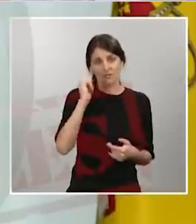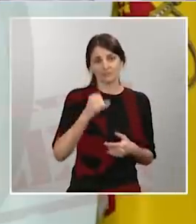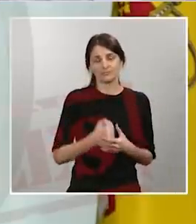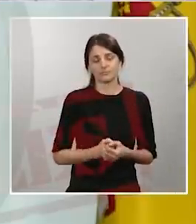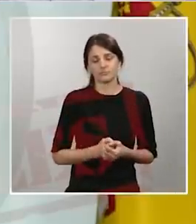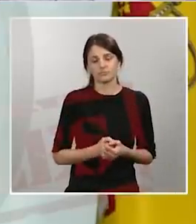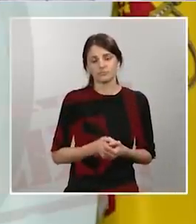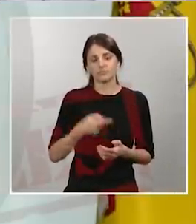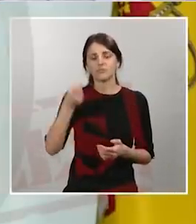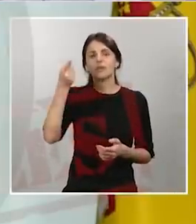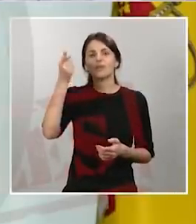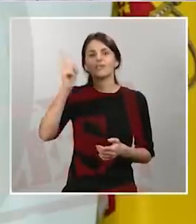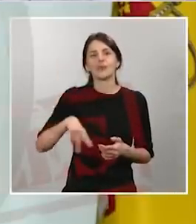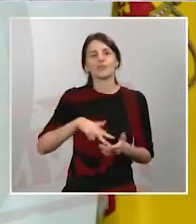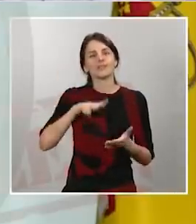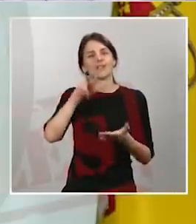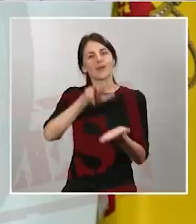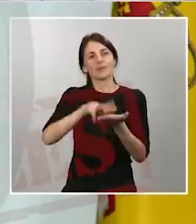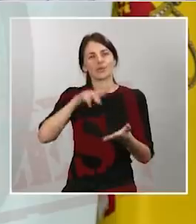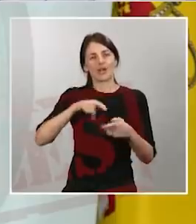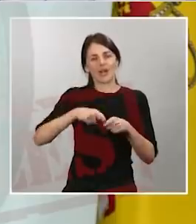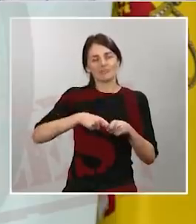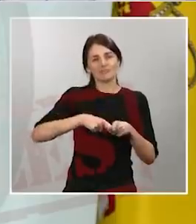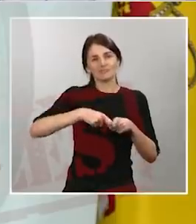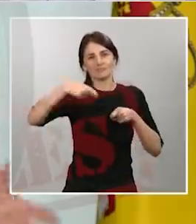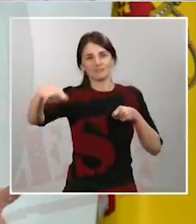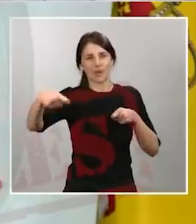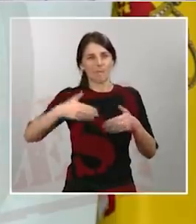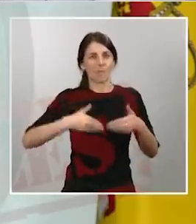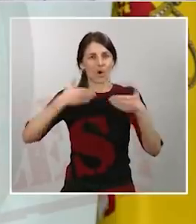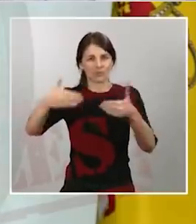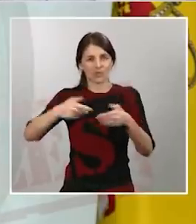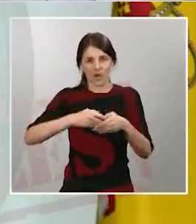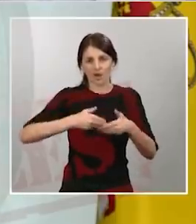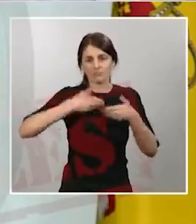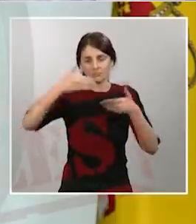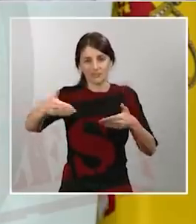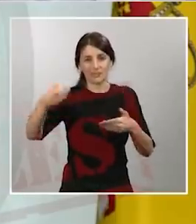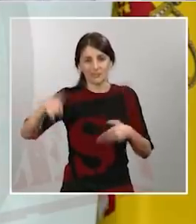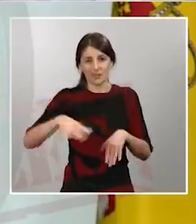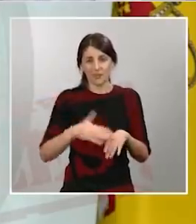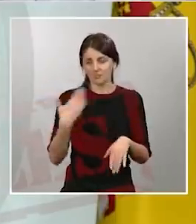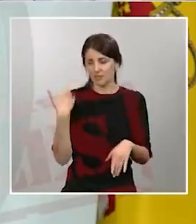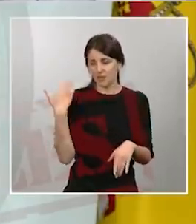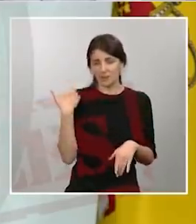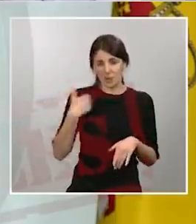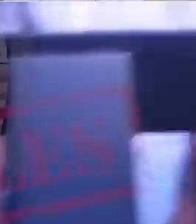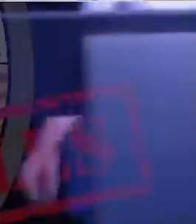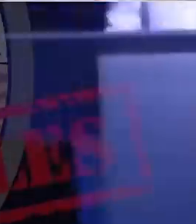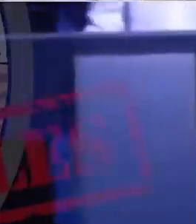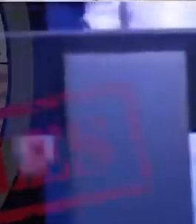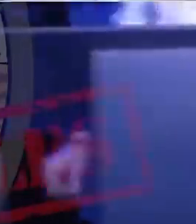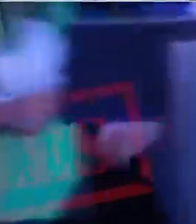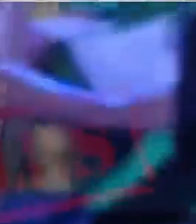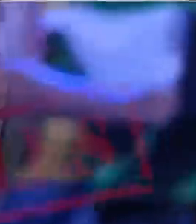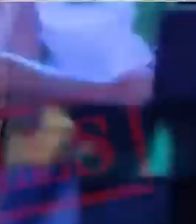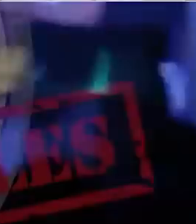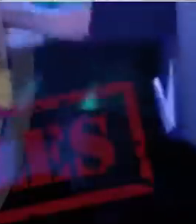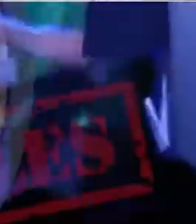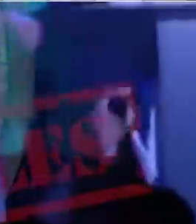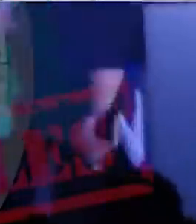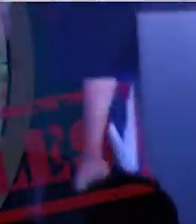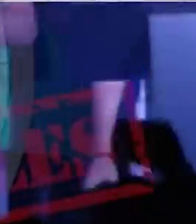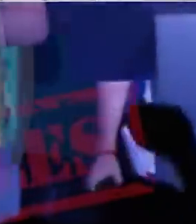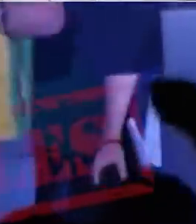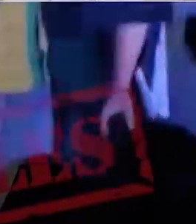nosotros nunca ellos las instituciones es defender que un país tiene que ser una democracia representativa no decir como dijeron ellos Pablo Iglesias que en caso de entrar en